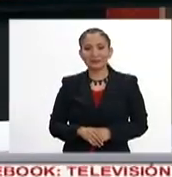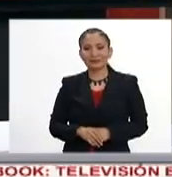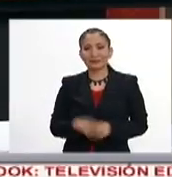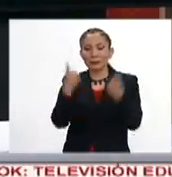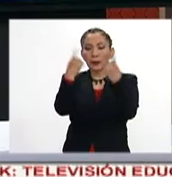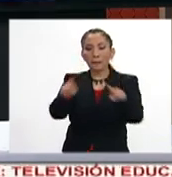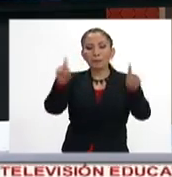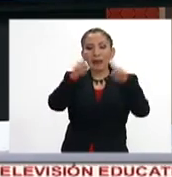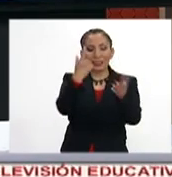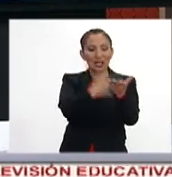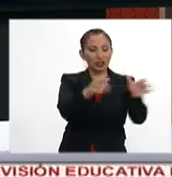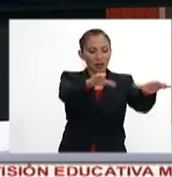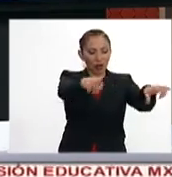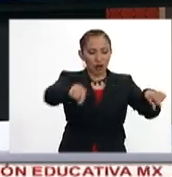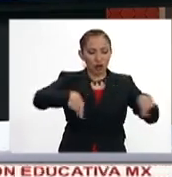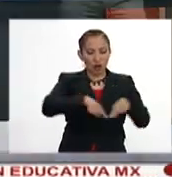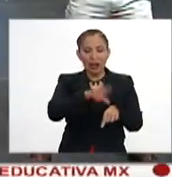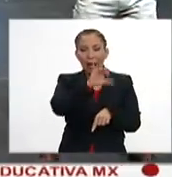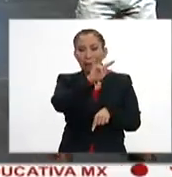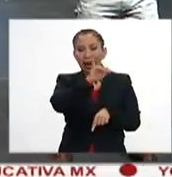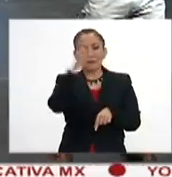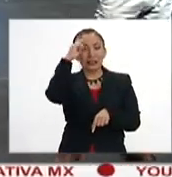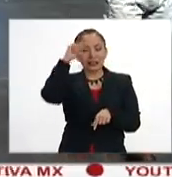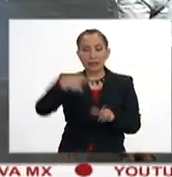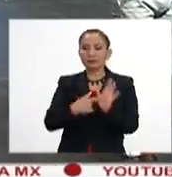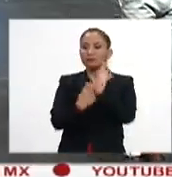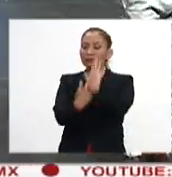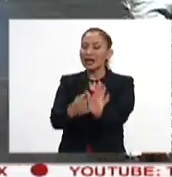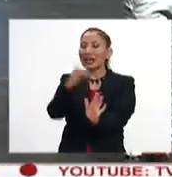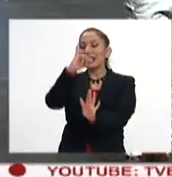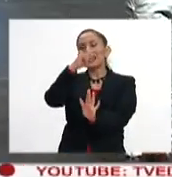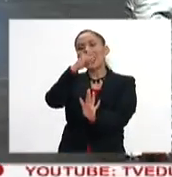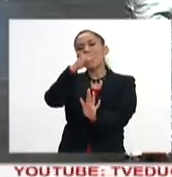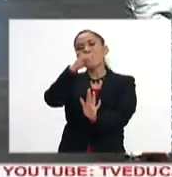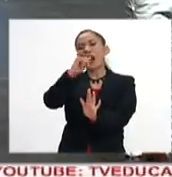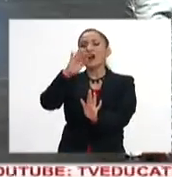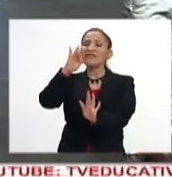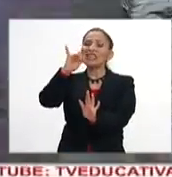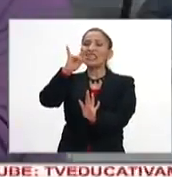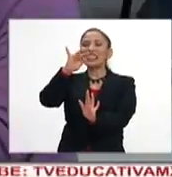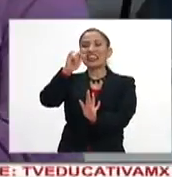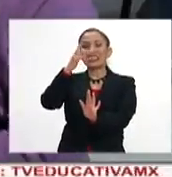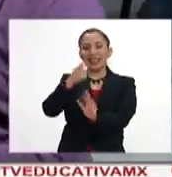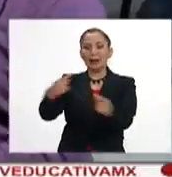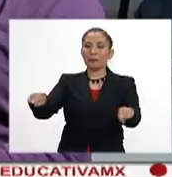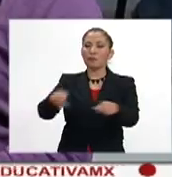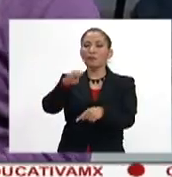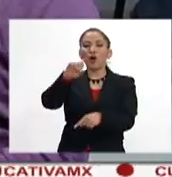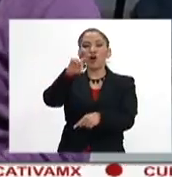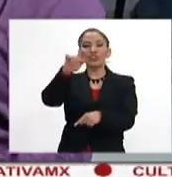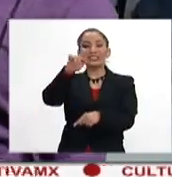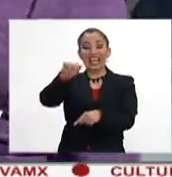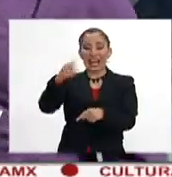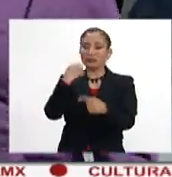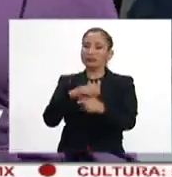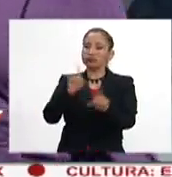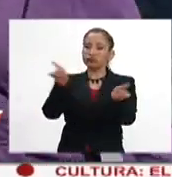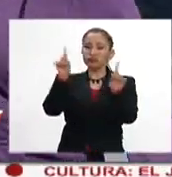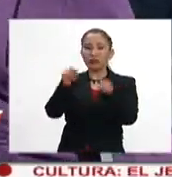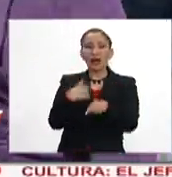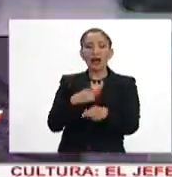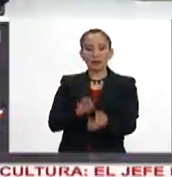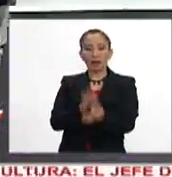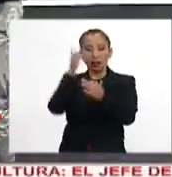La Orquesta de Cámara de Bellas Artes va a estrenar en México la ingenua fingida ópera de juventud de Mozart bajo la dirección escénica de